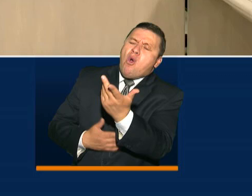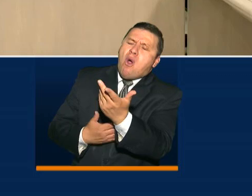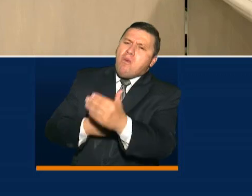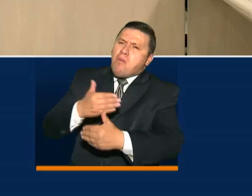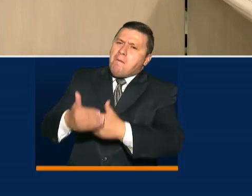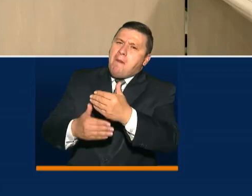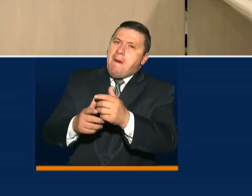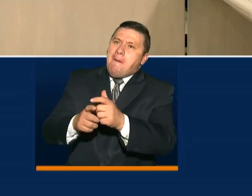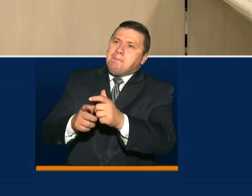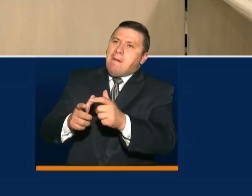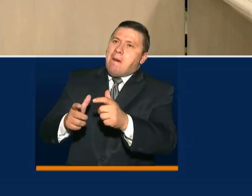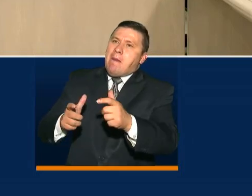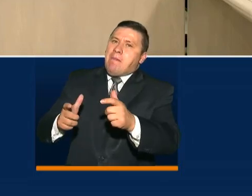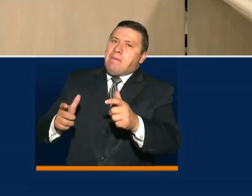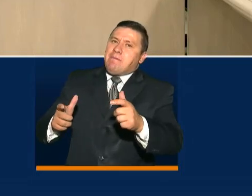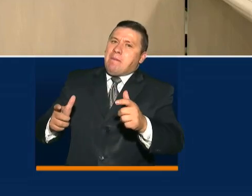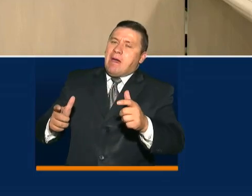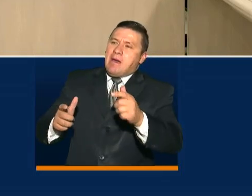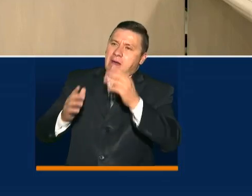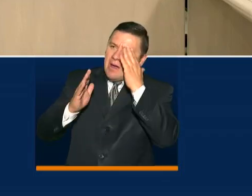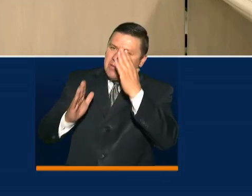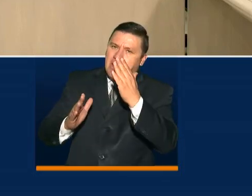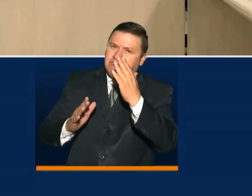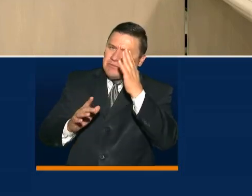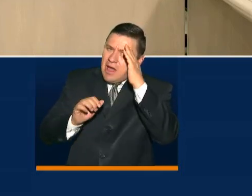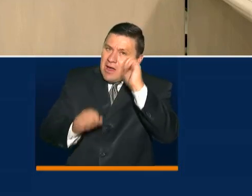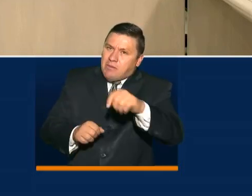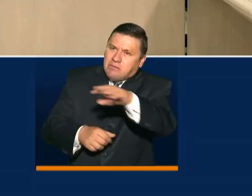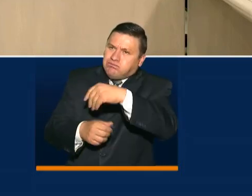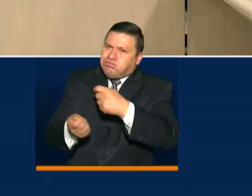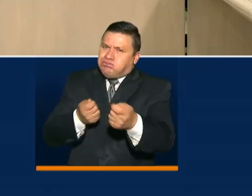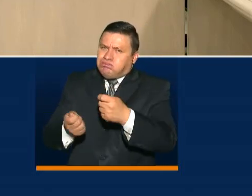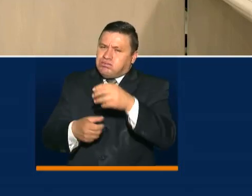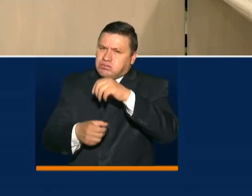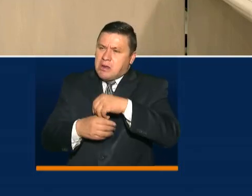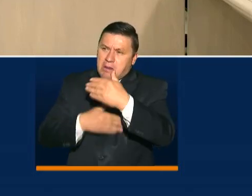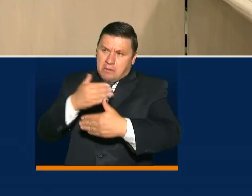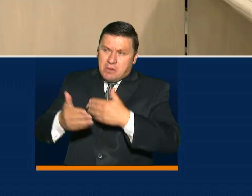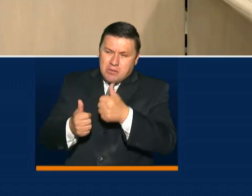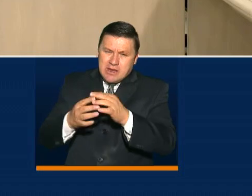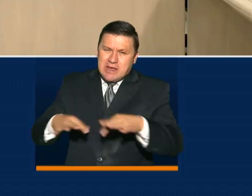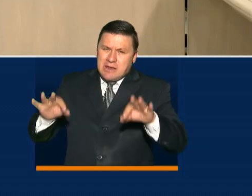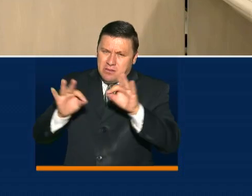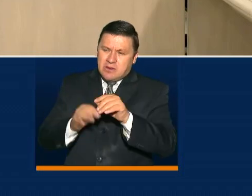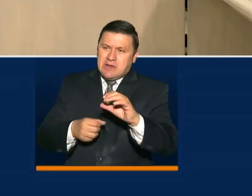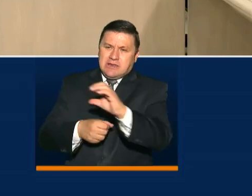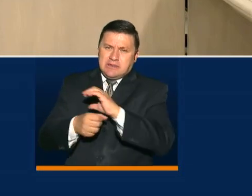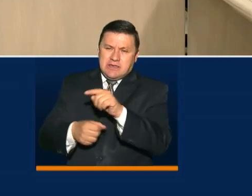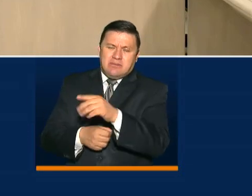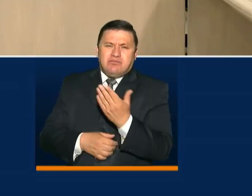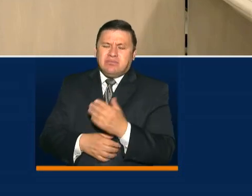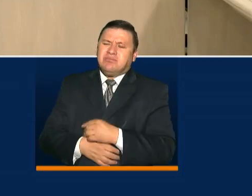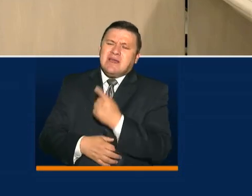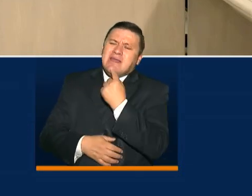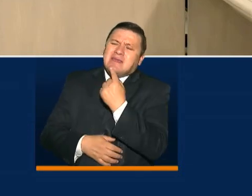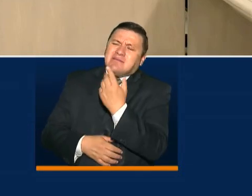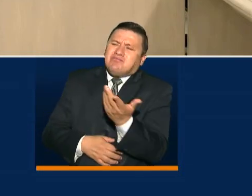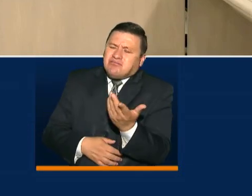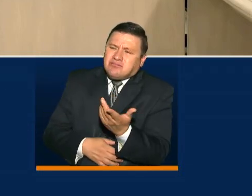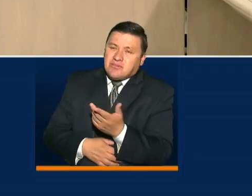cómo se va ampliando también la capacidad de atención en salud. En el caso de la gobernación hay avances también muy importantes en la ciudad, ni qué